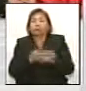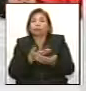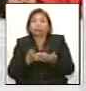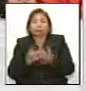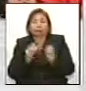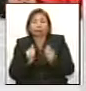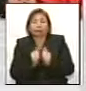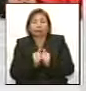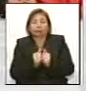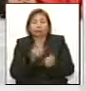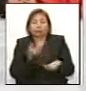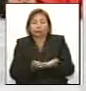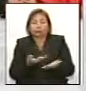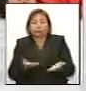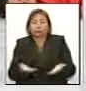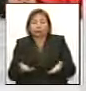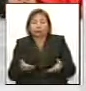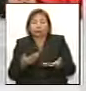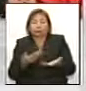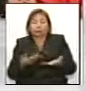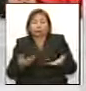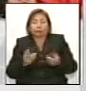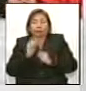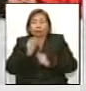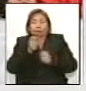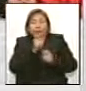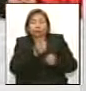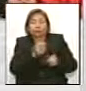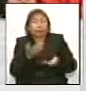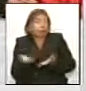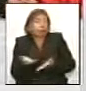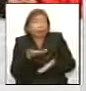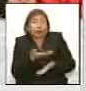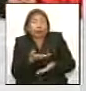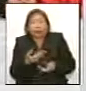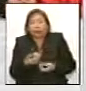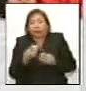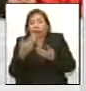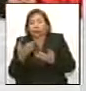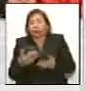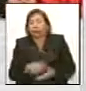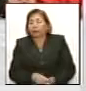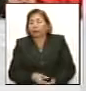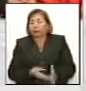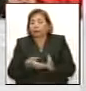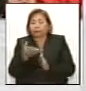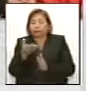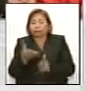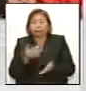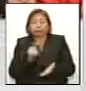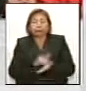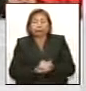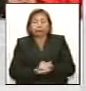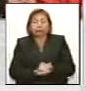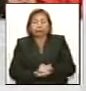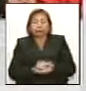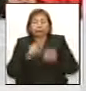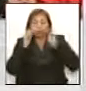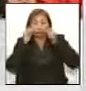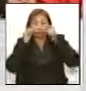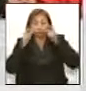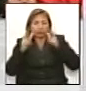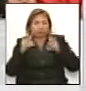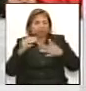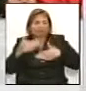con recursos, algunos que son donados o ella misma las canaliza, tiene una infraestructura